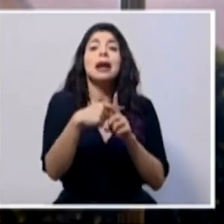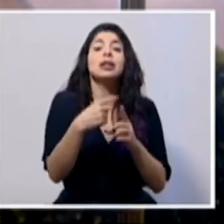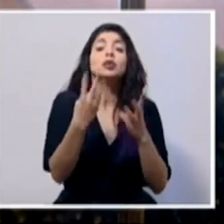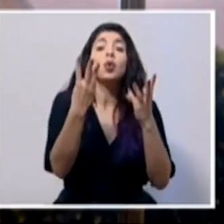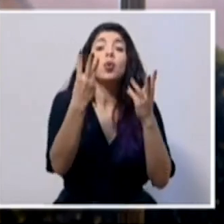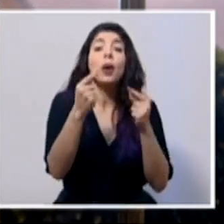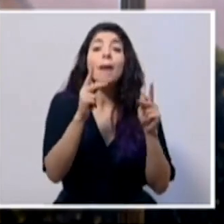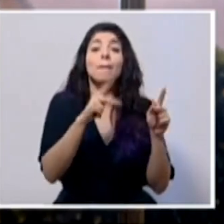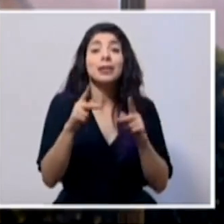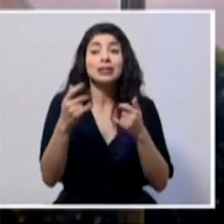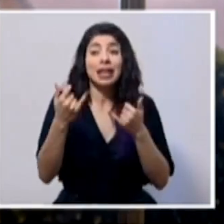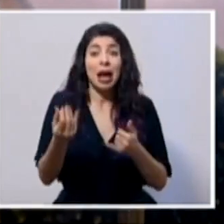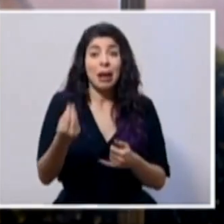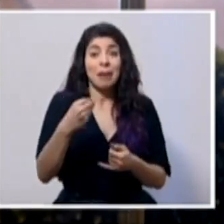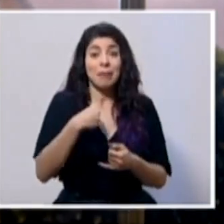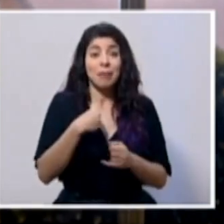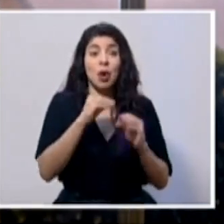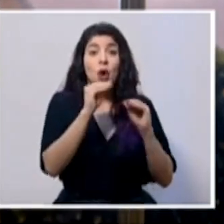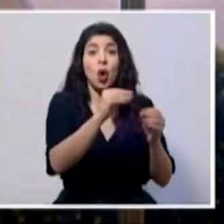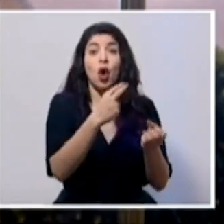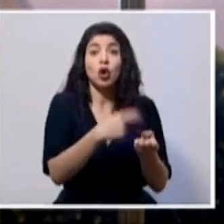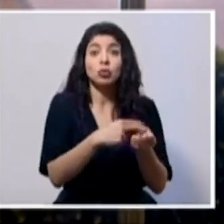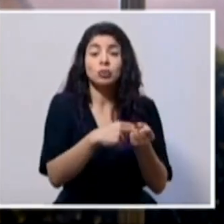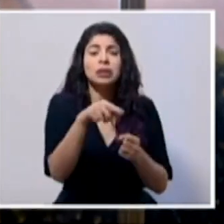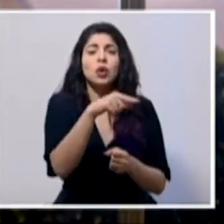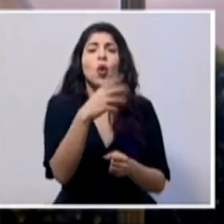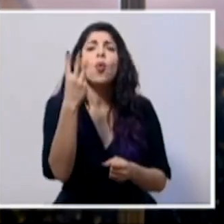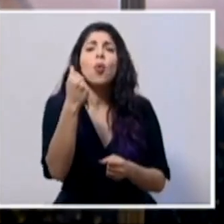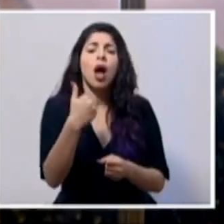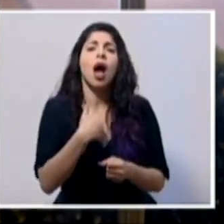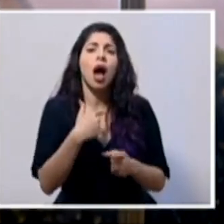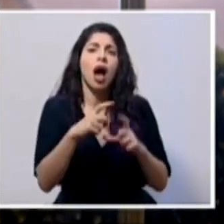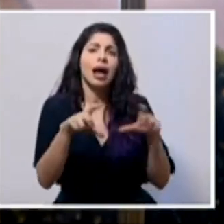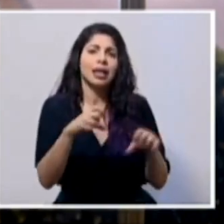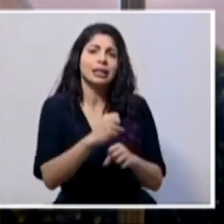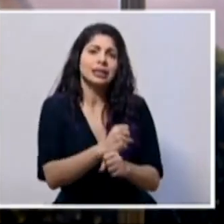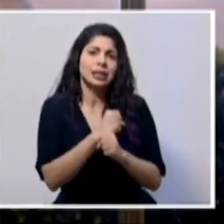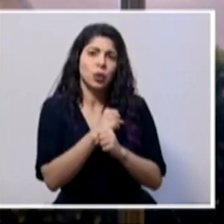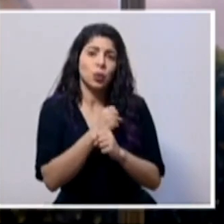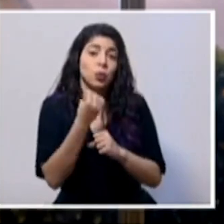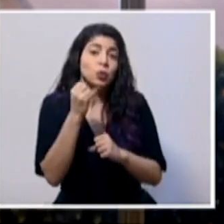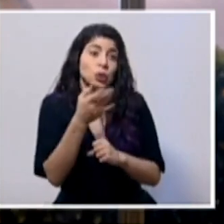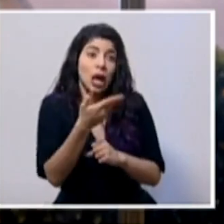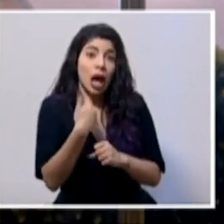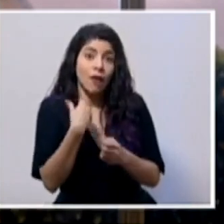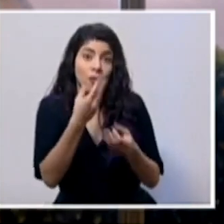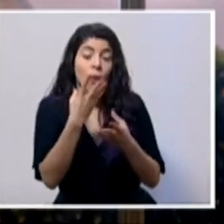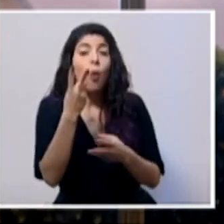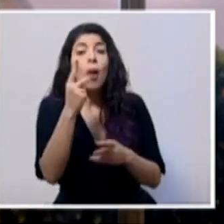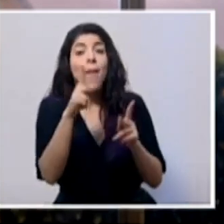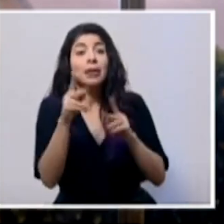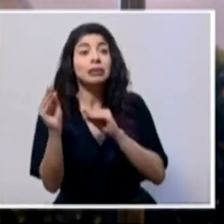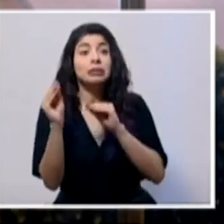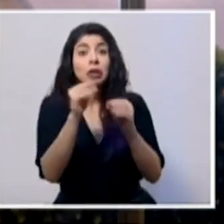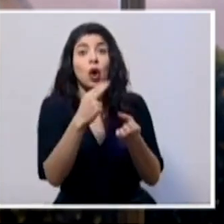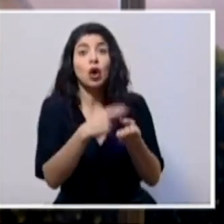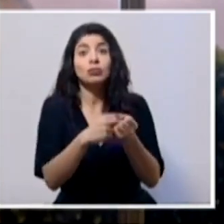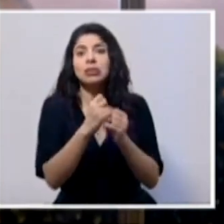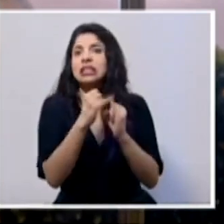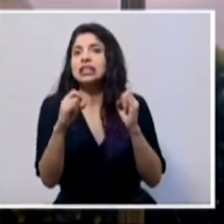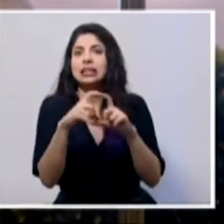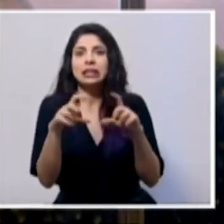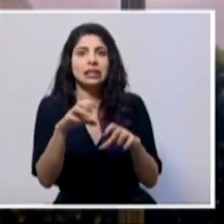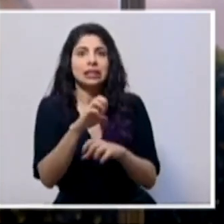están comunicando en esta tarde, ¿cuántos son asegurados, si tienen ese desglose, y cuántos no? ¿Y cuál es el